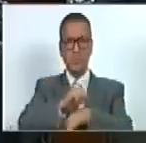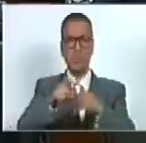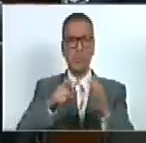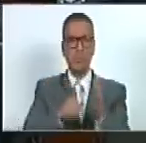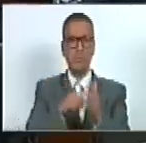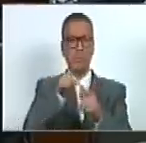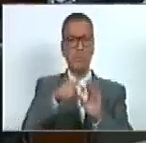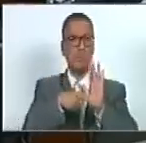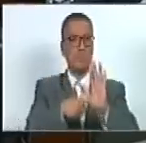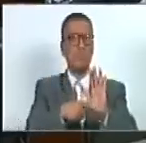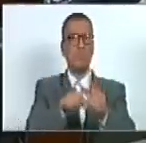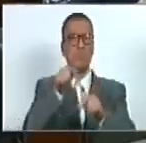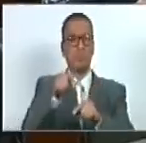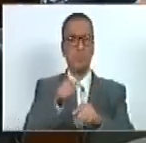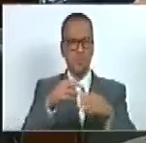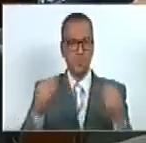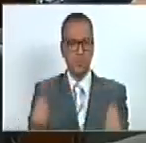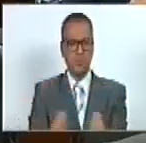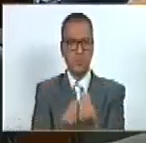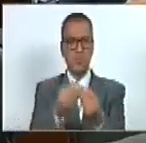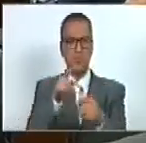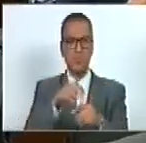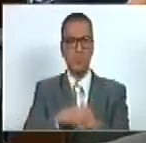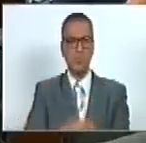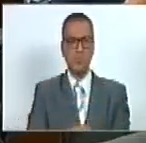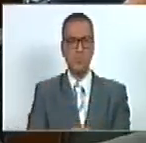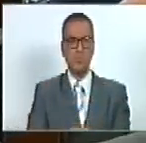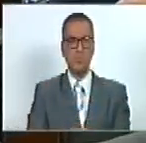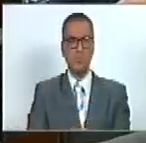hemos demostrado cuando hemos acompañado